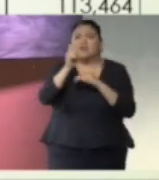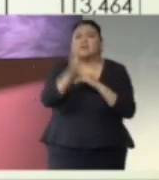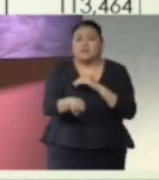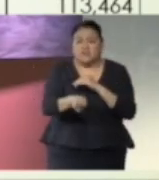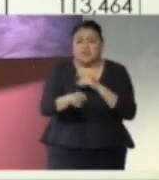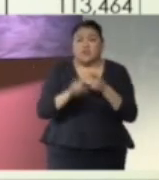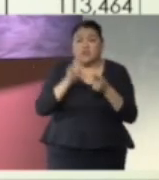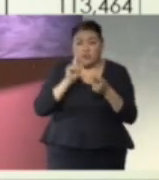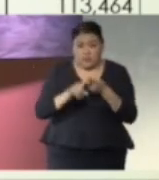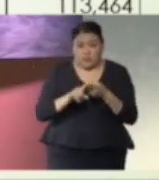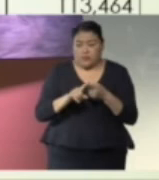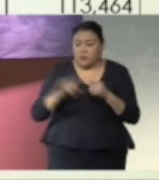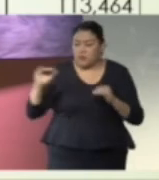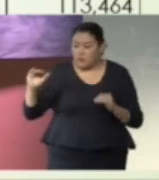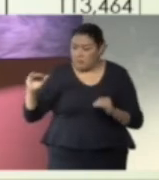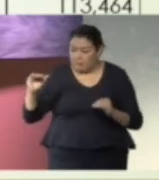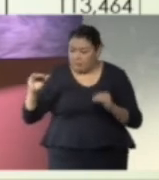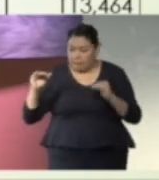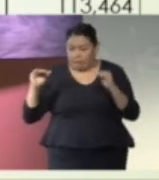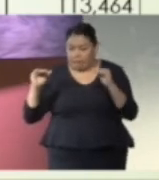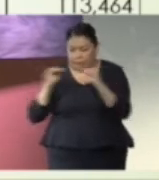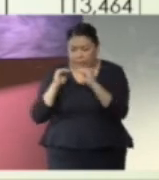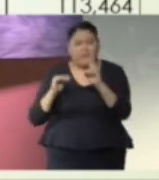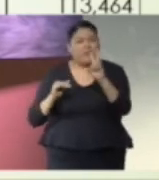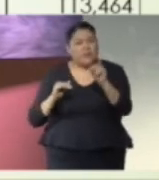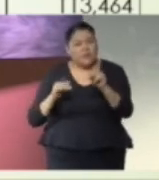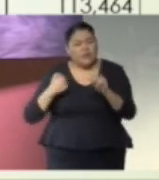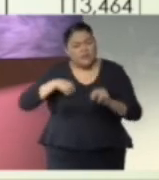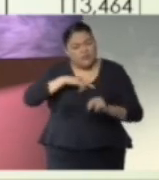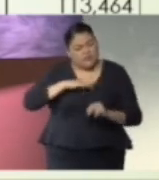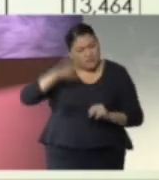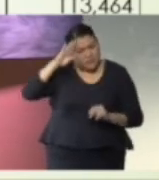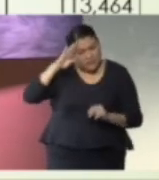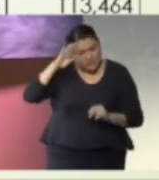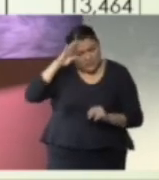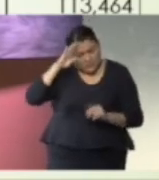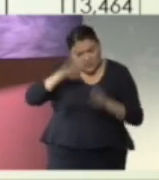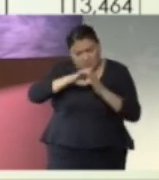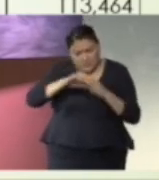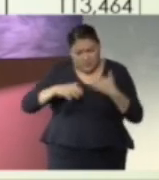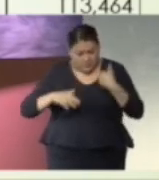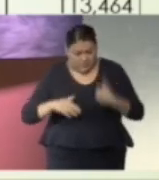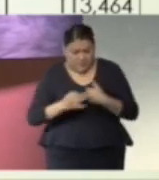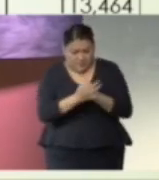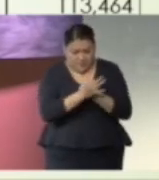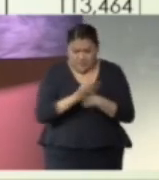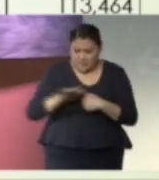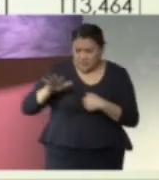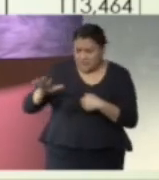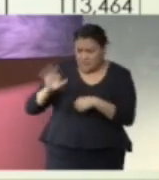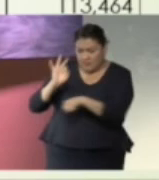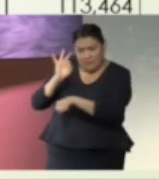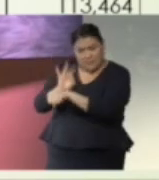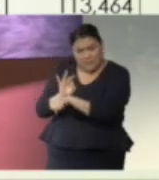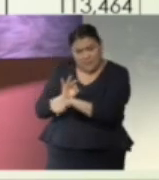solamente el cerrar las brechas. Tenemos que pensar en una igualdad de género que signifique